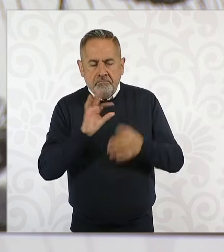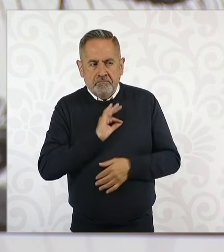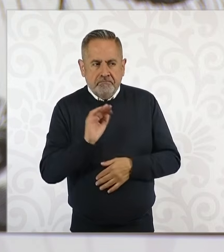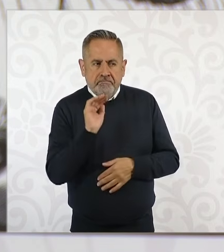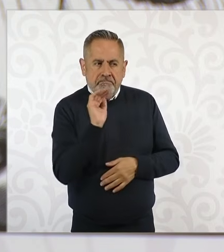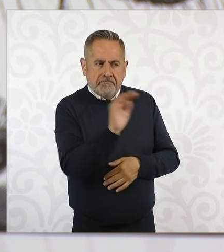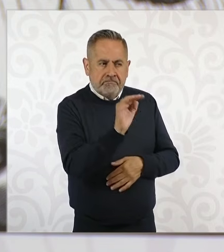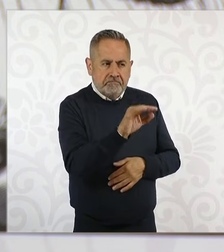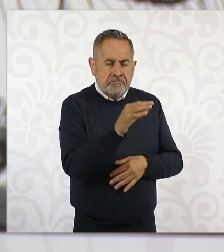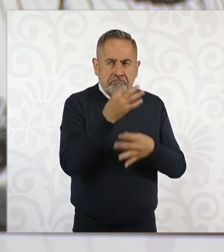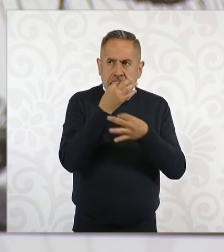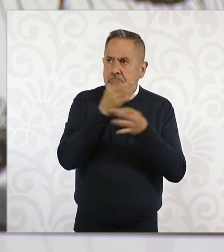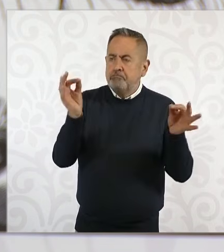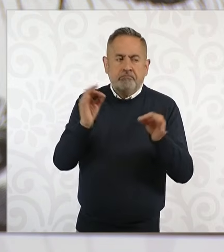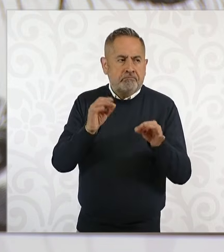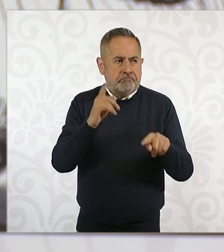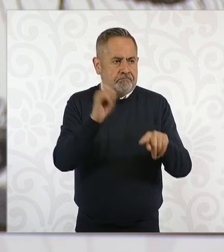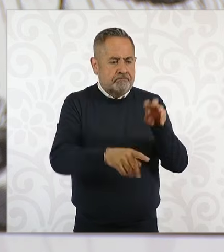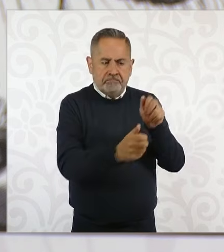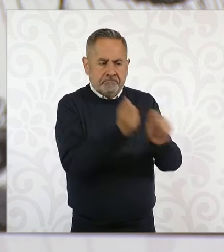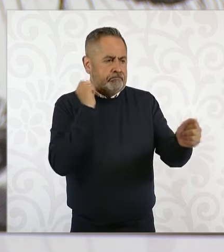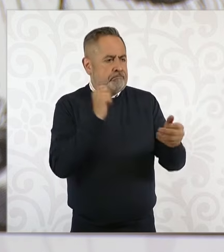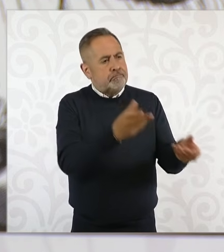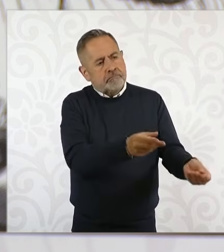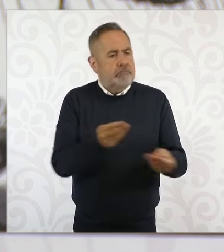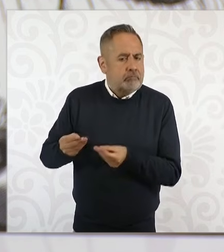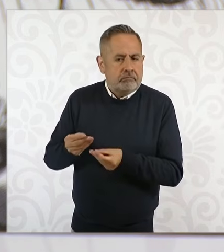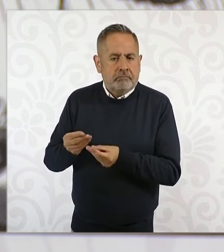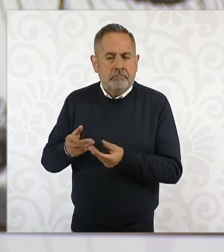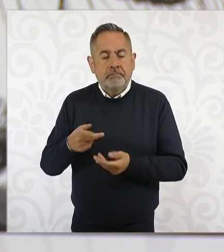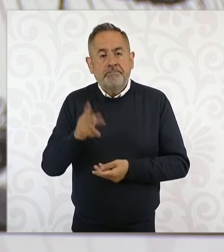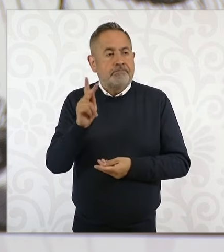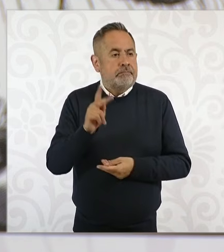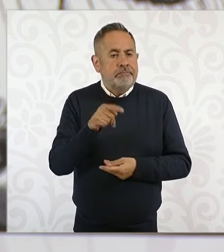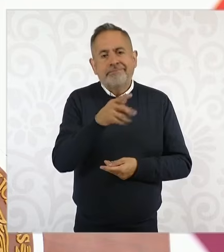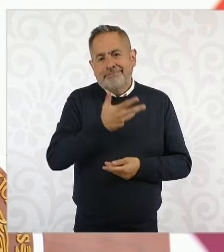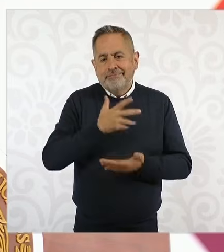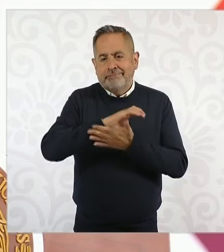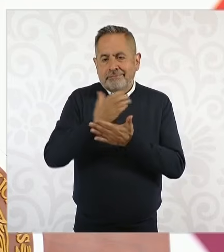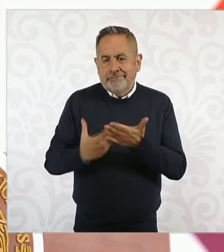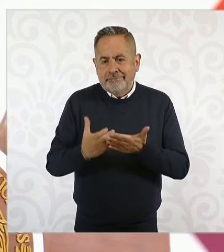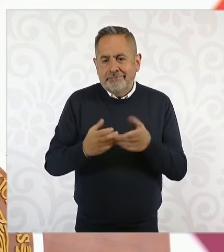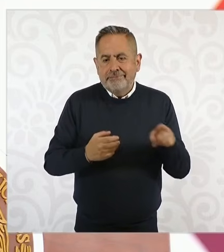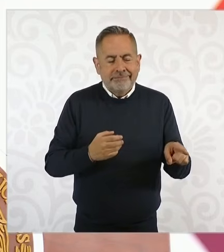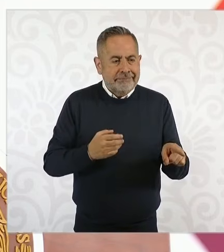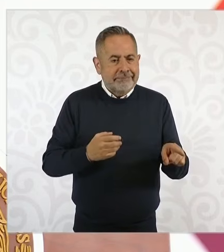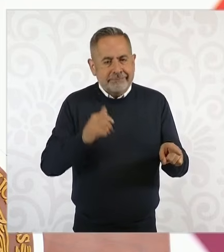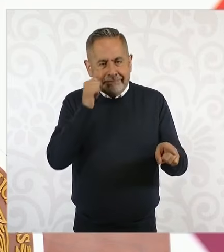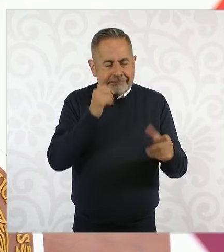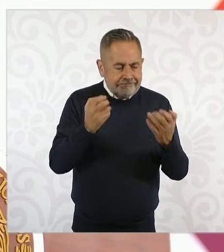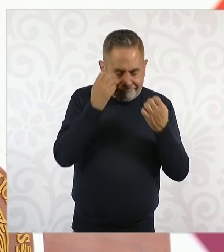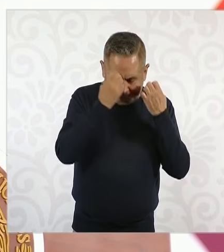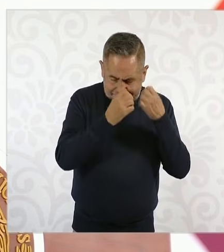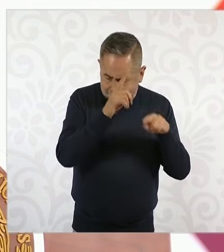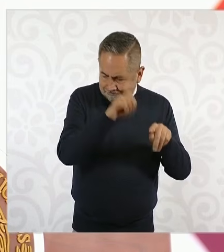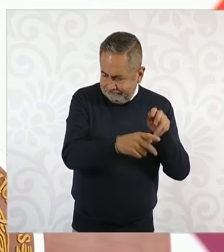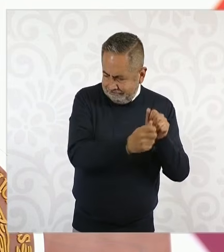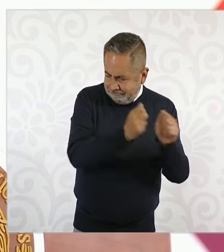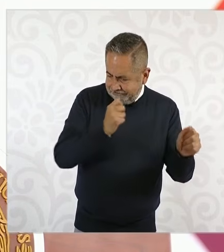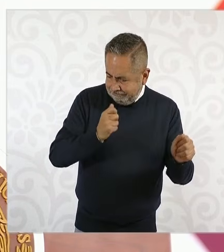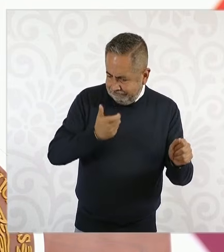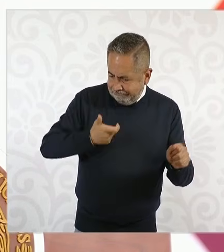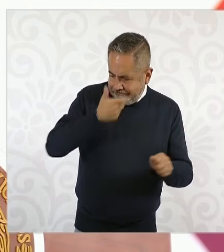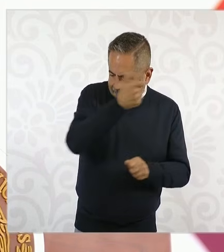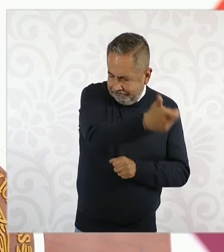pueda hacerse público. Ahora, representa recursos porque hay un contrato, entonces siempre se evalúa